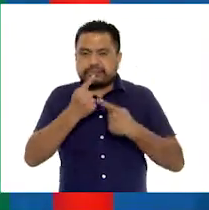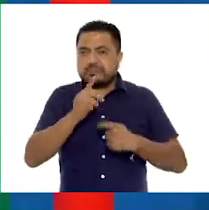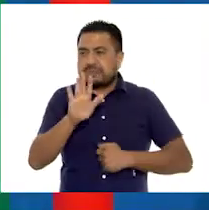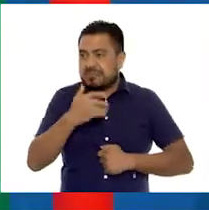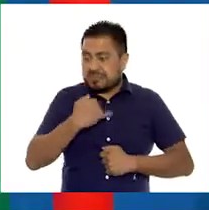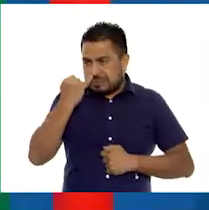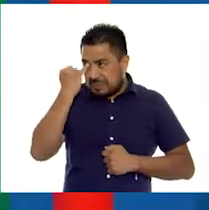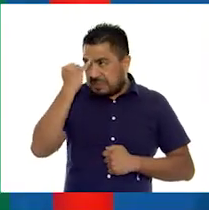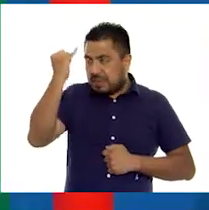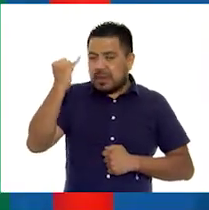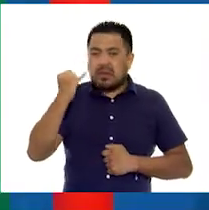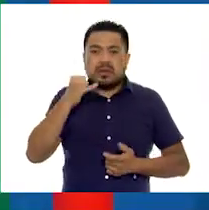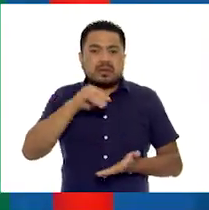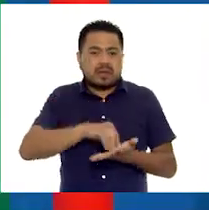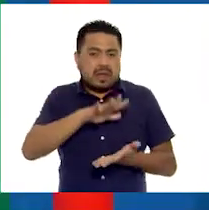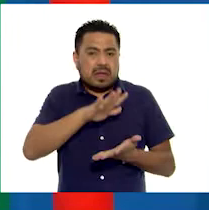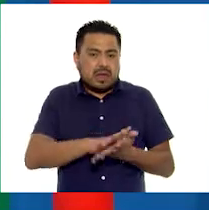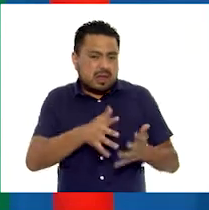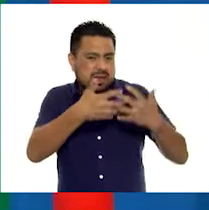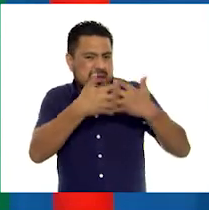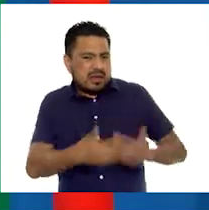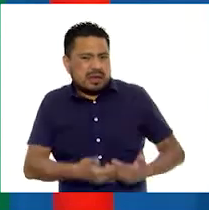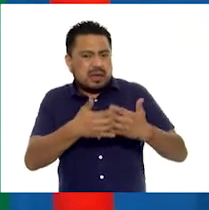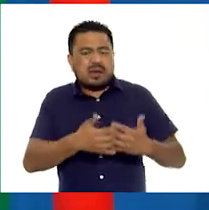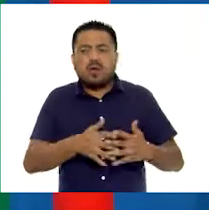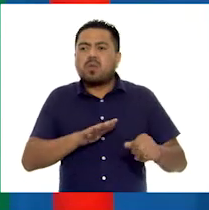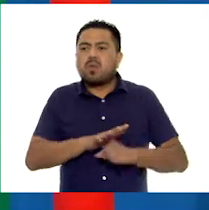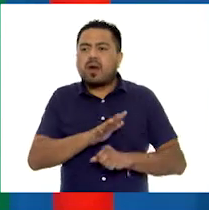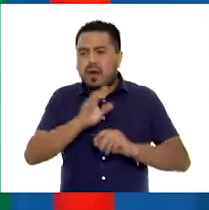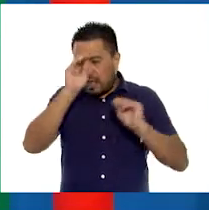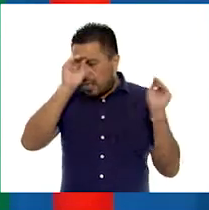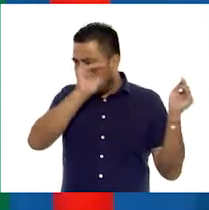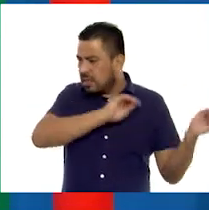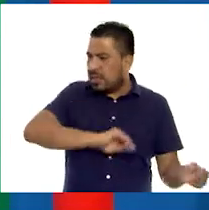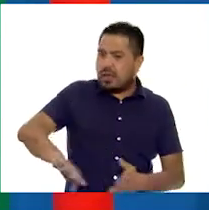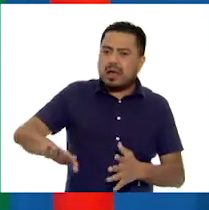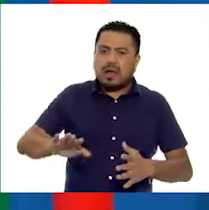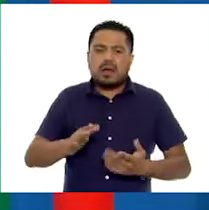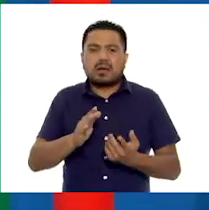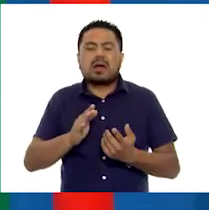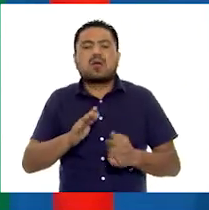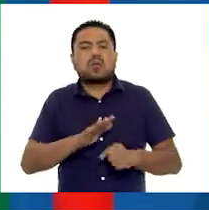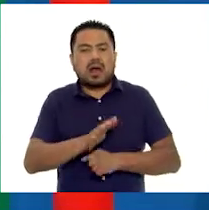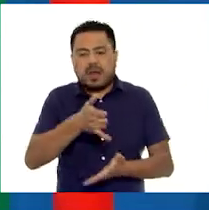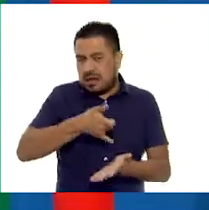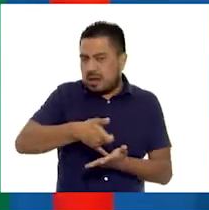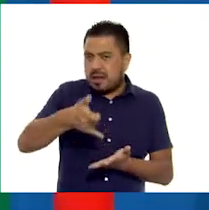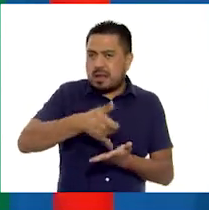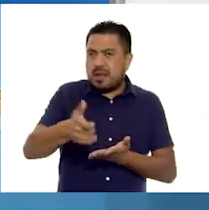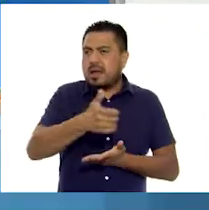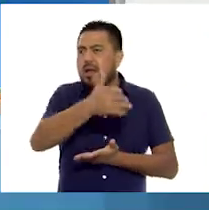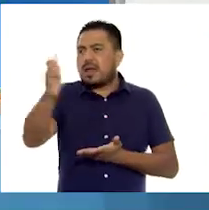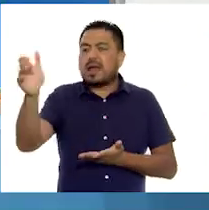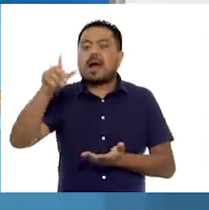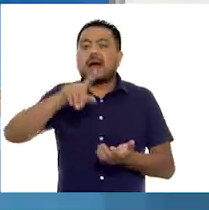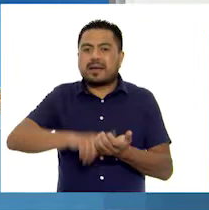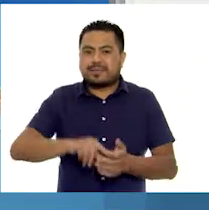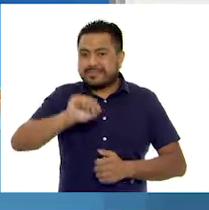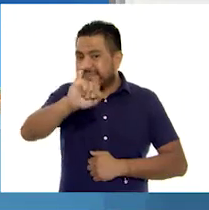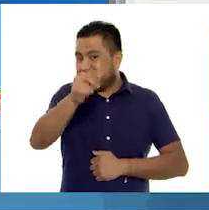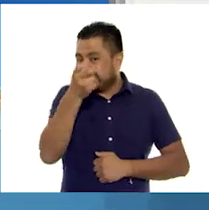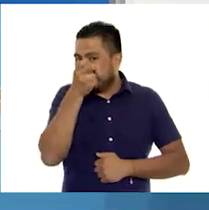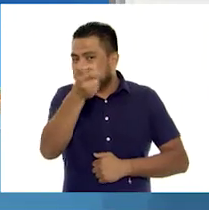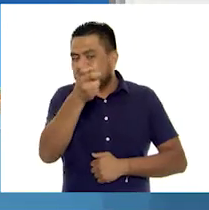imagino que una consecuencia de la industrialización fue el abandono de los pequeños agricultores del campo justamente